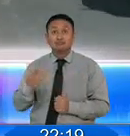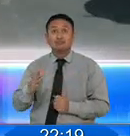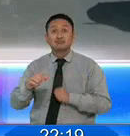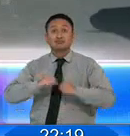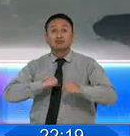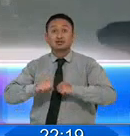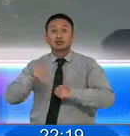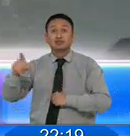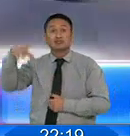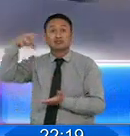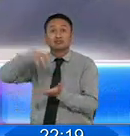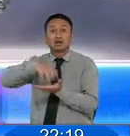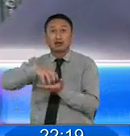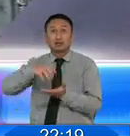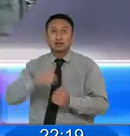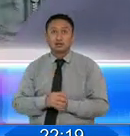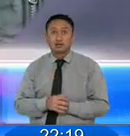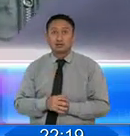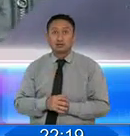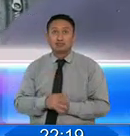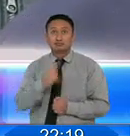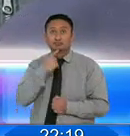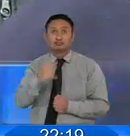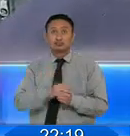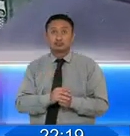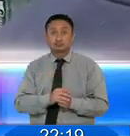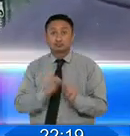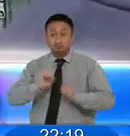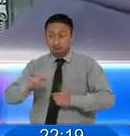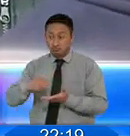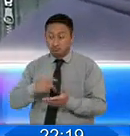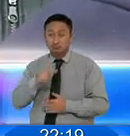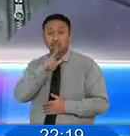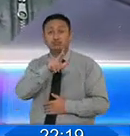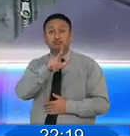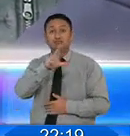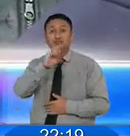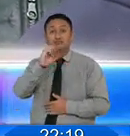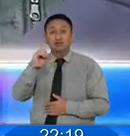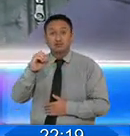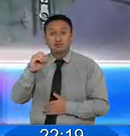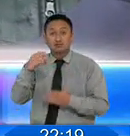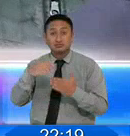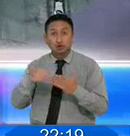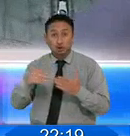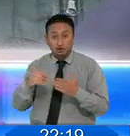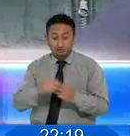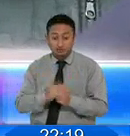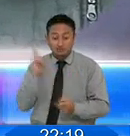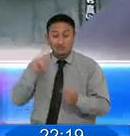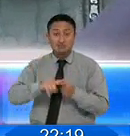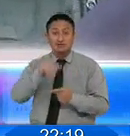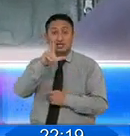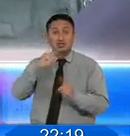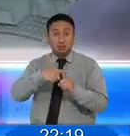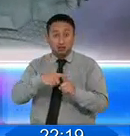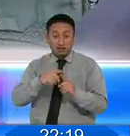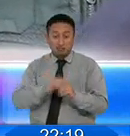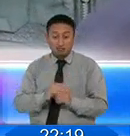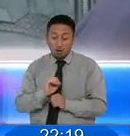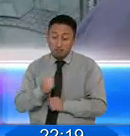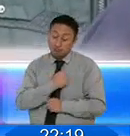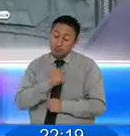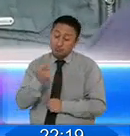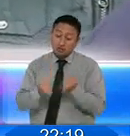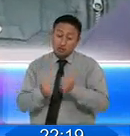lo realizó en Cayambe. Me dijo que era $300 que tenía que darle y hasta las 3:30 que estaban haciendo el operativo y si no, pues automáticamente